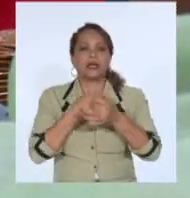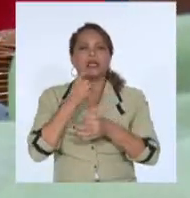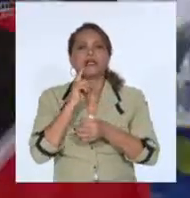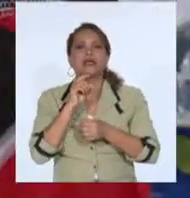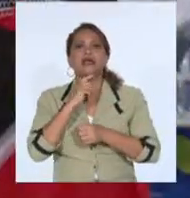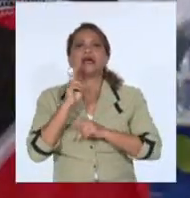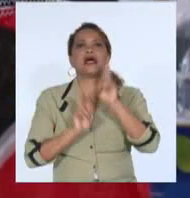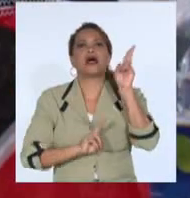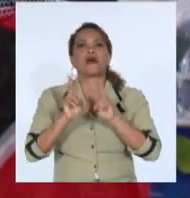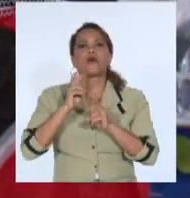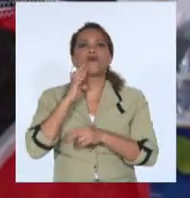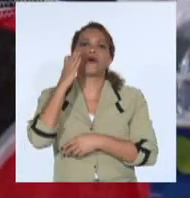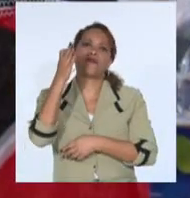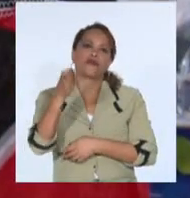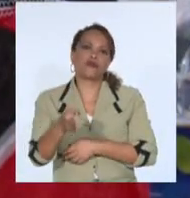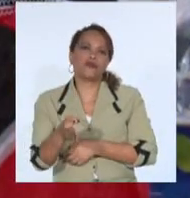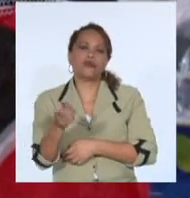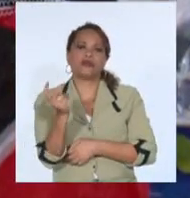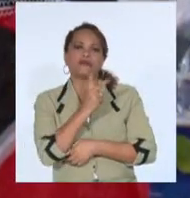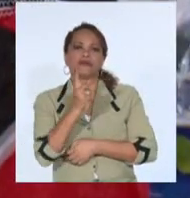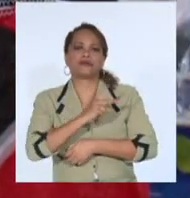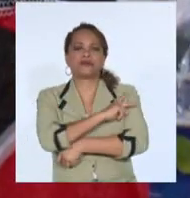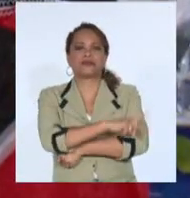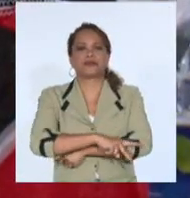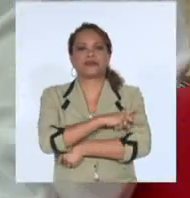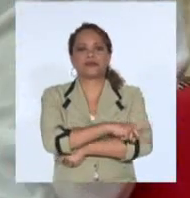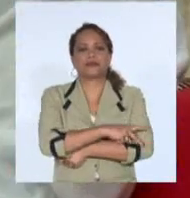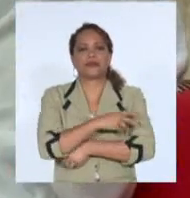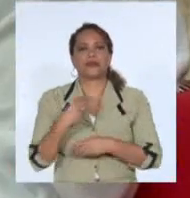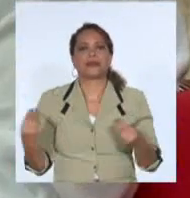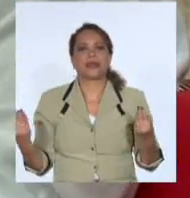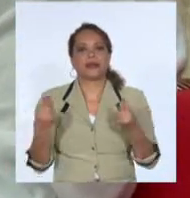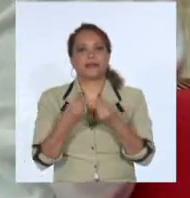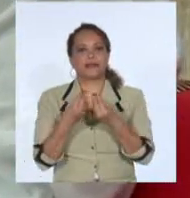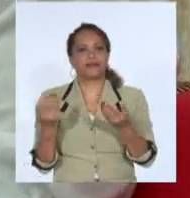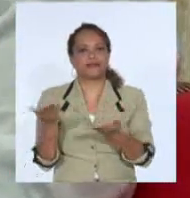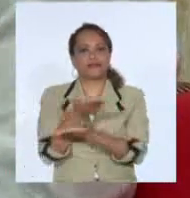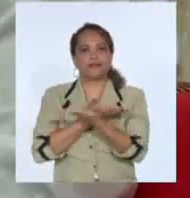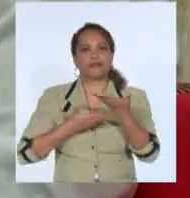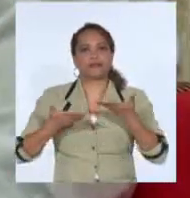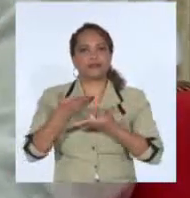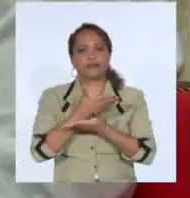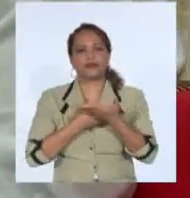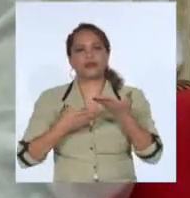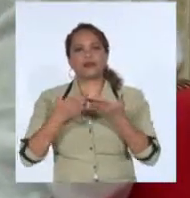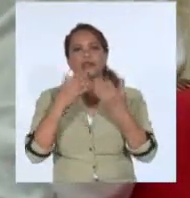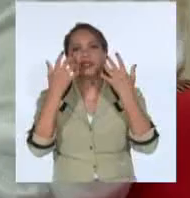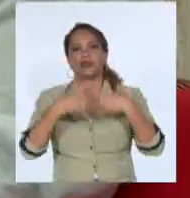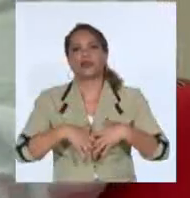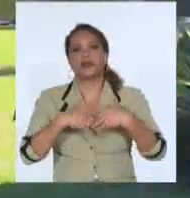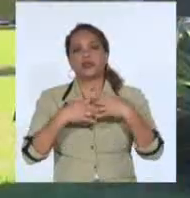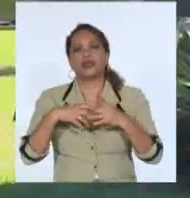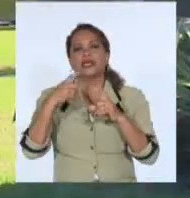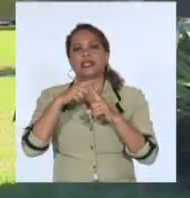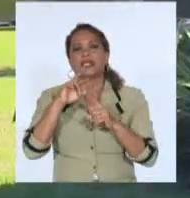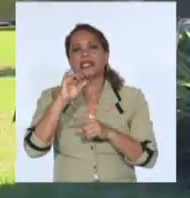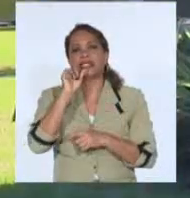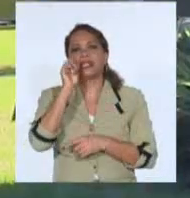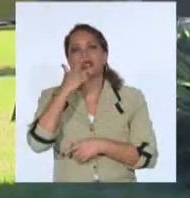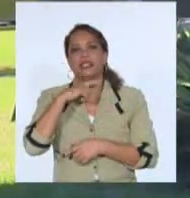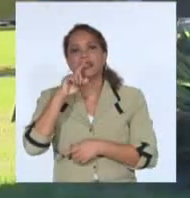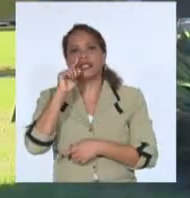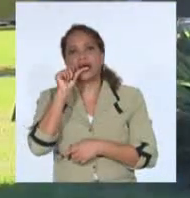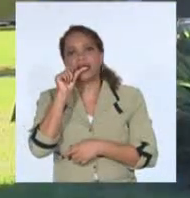un futuro inmediato tratados por el representante del Ministerio de Comercio e Industria de Trinidad y Tobago. Saldo